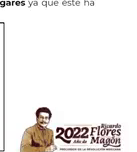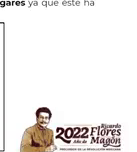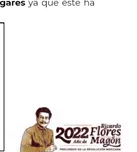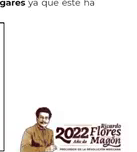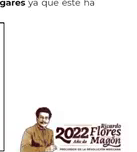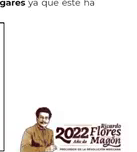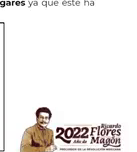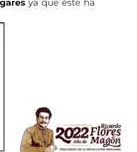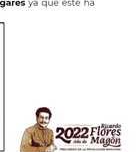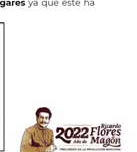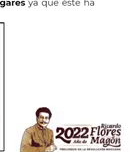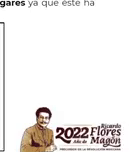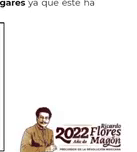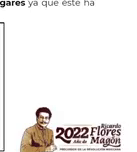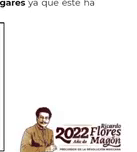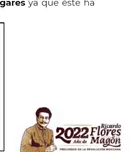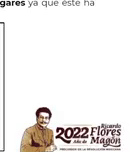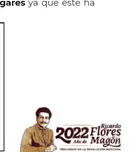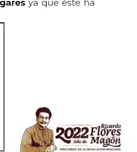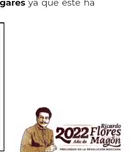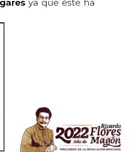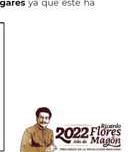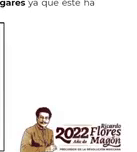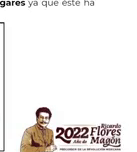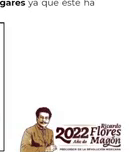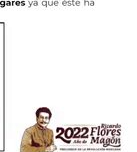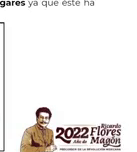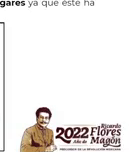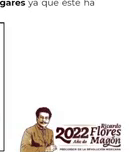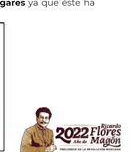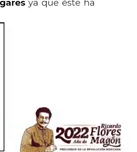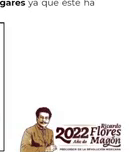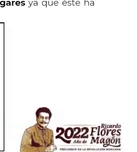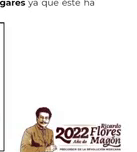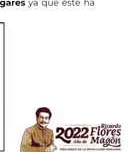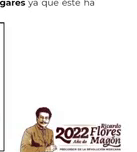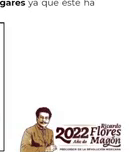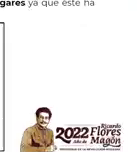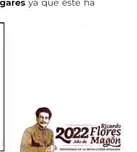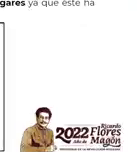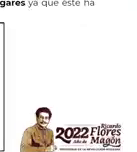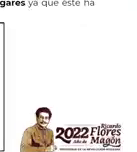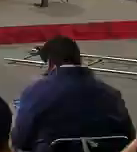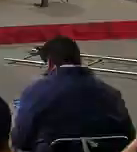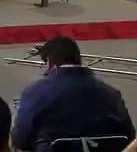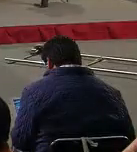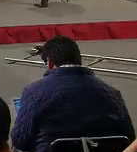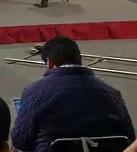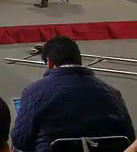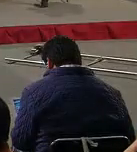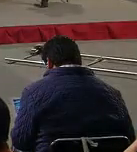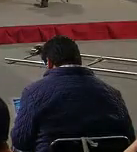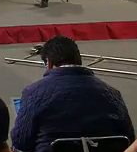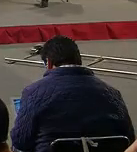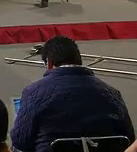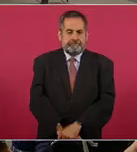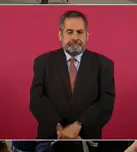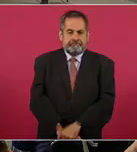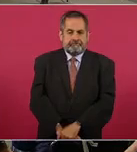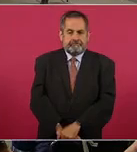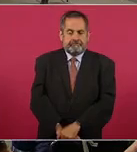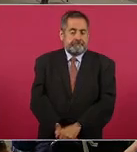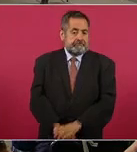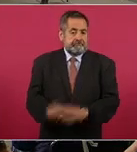47.7%. Entonces ahí se ve el esfuerzo que hemos hecho como gobierno para poder mantener abajo los